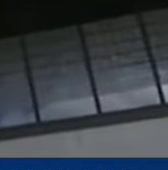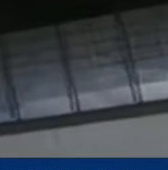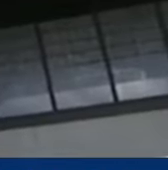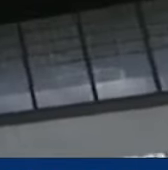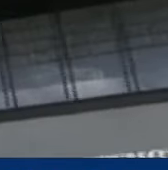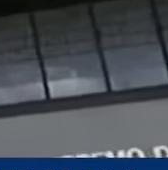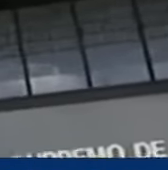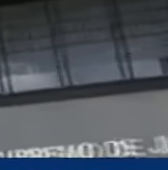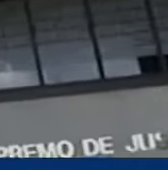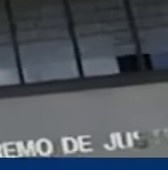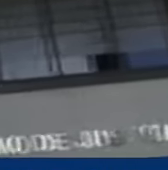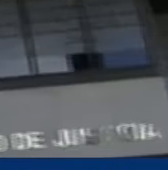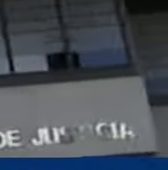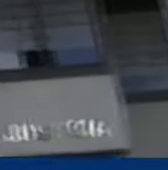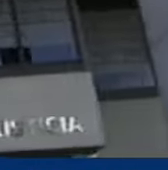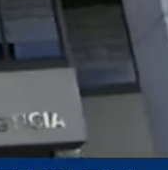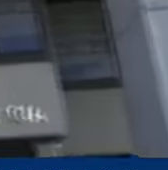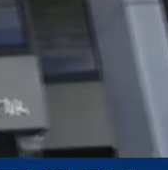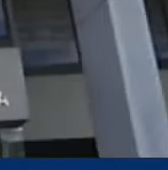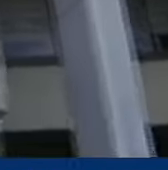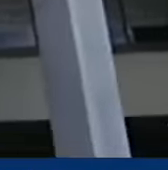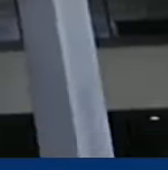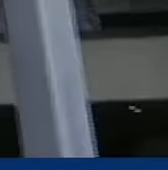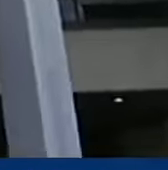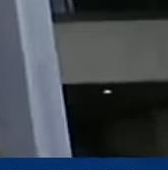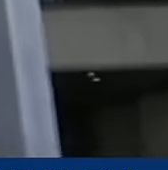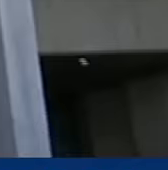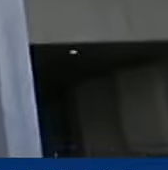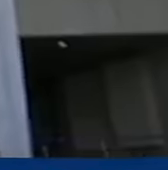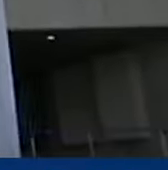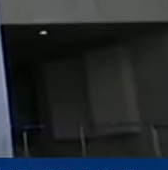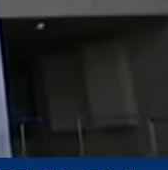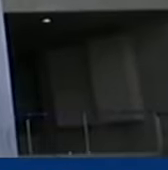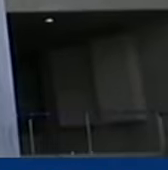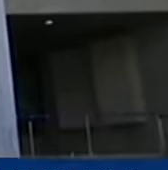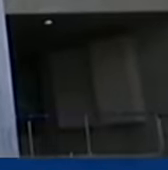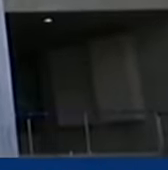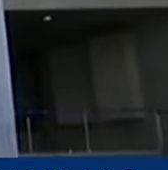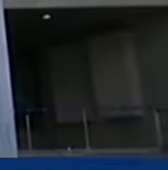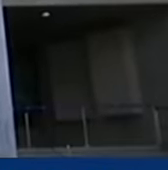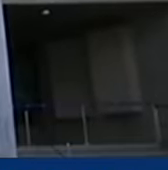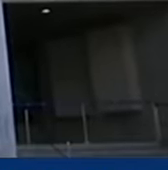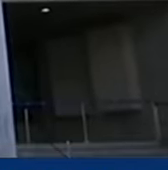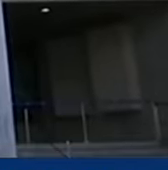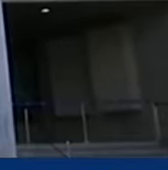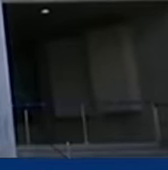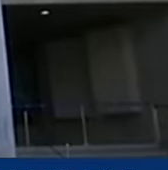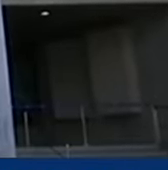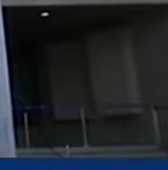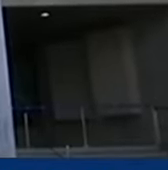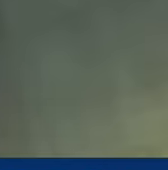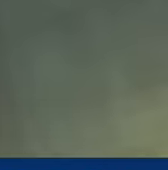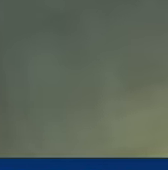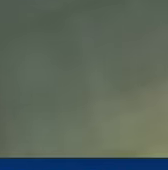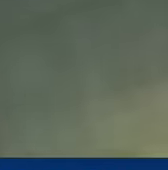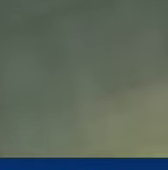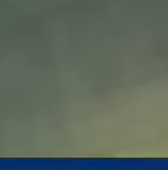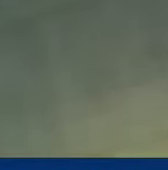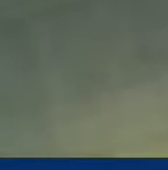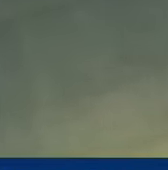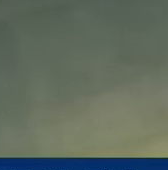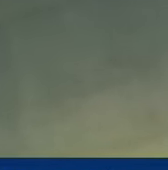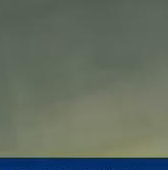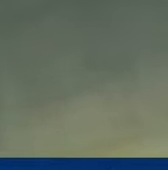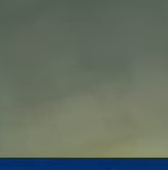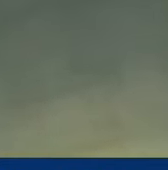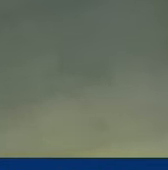estuviésemos justamente dando cobertura a estas audiencias y a todo este proceso de investigación que adelanta la Sala Electoral del Tribunal Supremo de